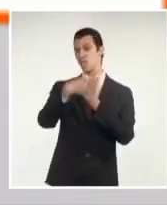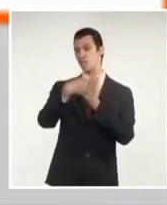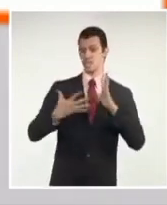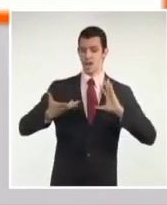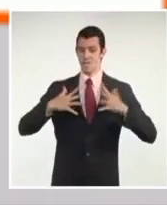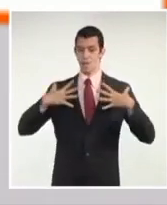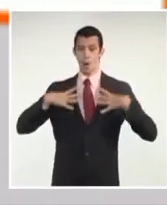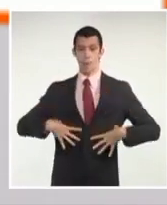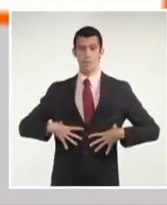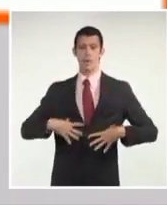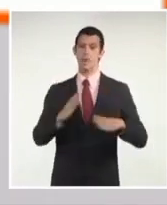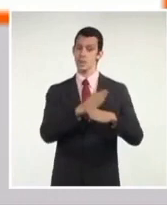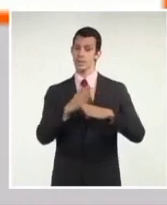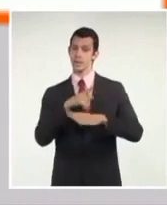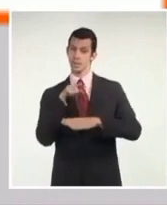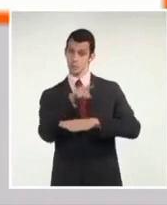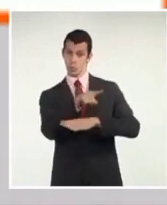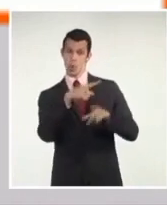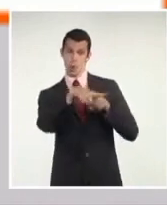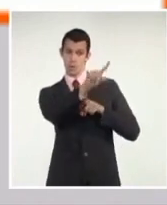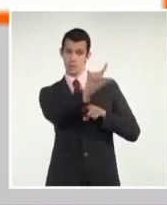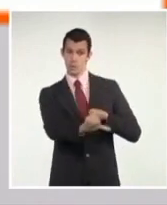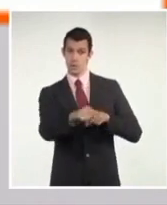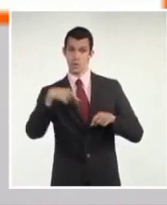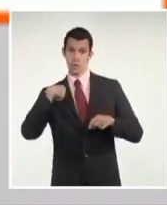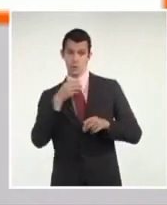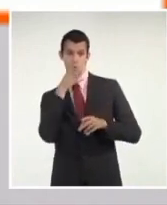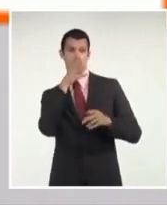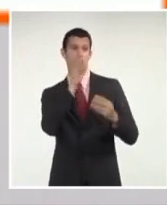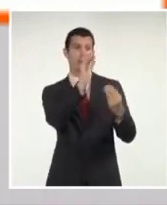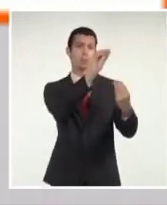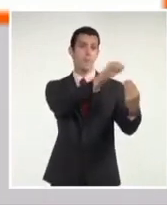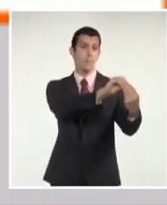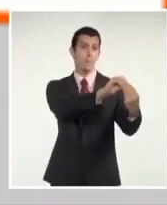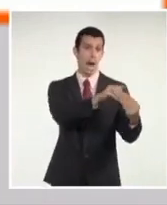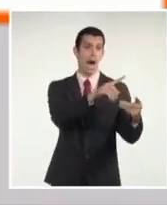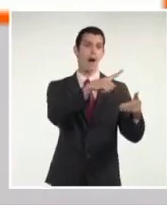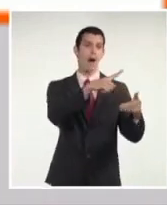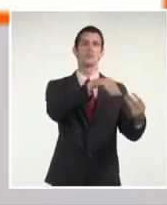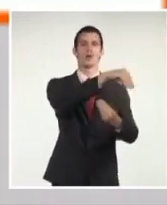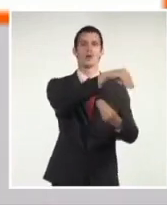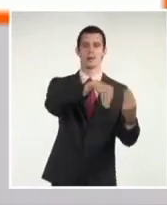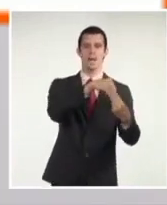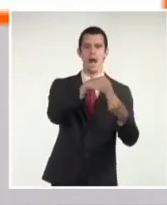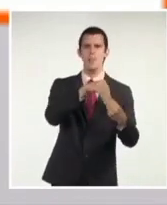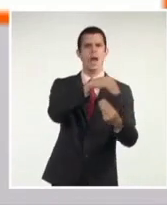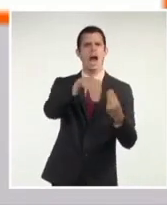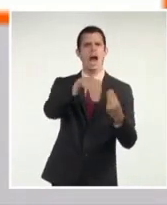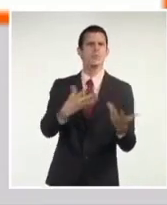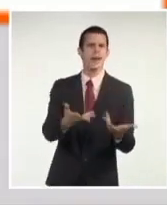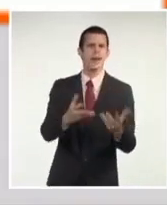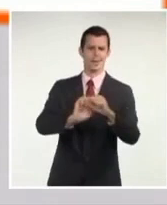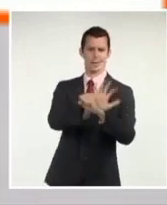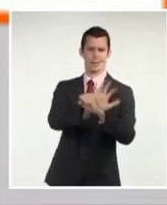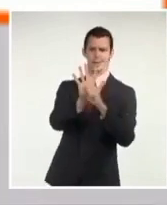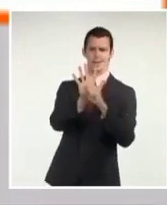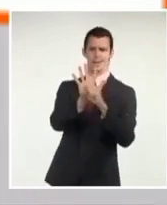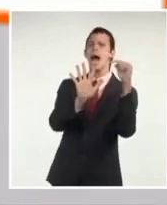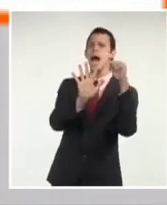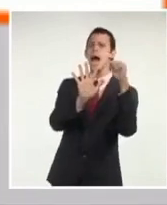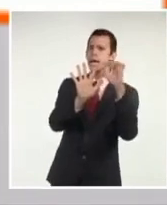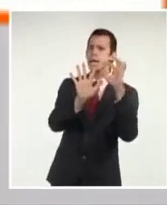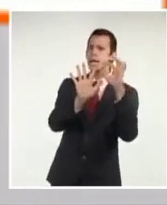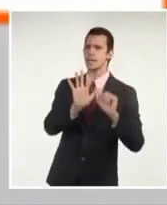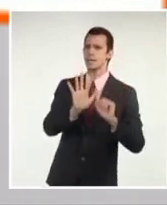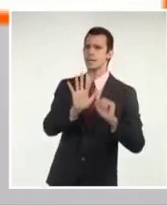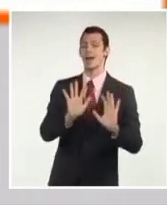tomarlos desde el punto de vista epidemiológico. La siguiente diapo muestra, esto es la clasificación de mayo de la OMS,